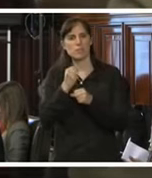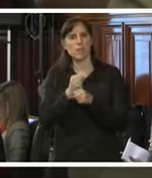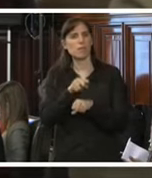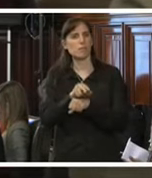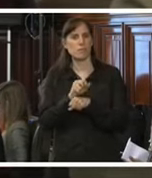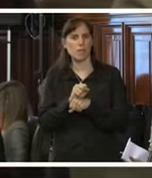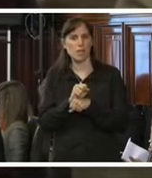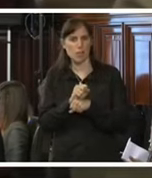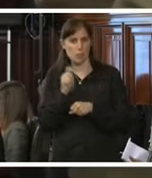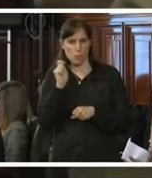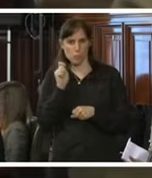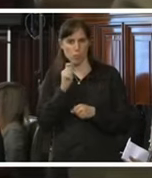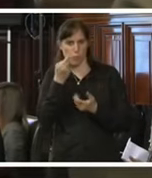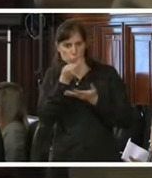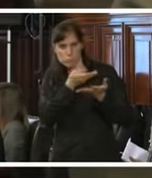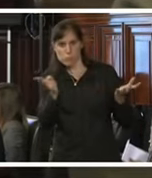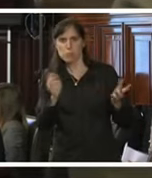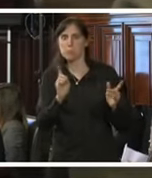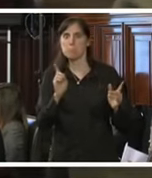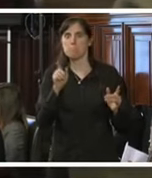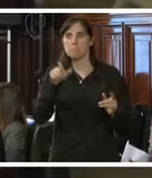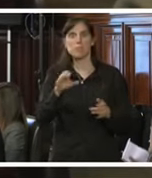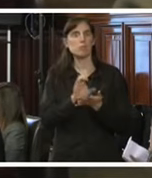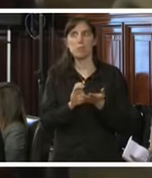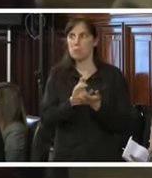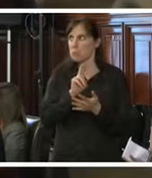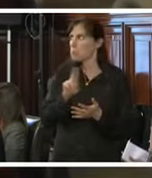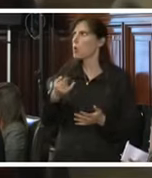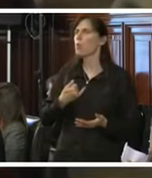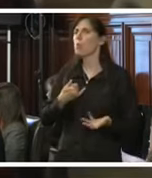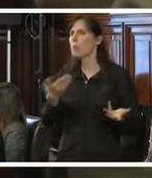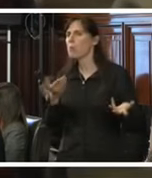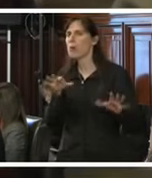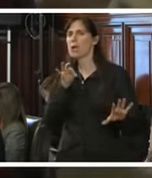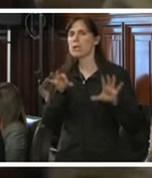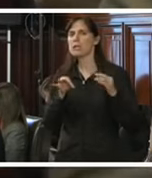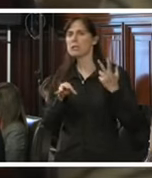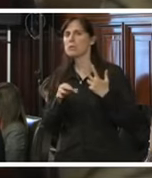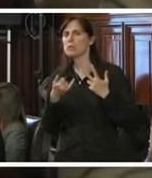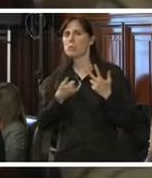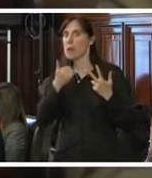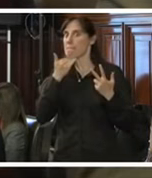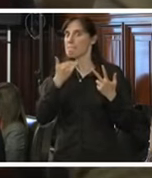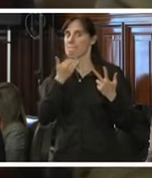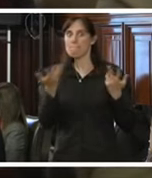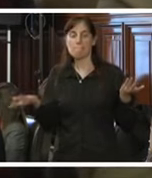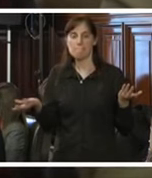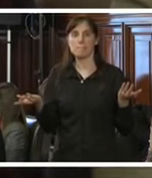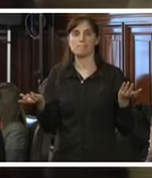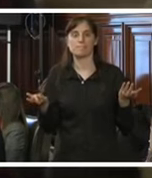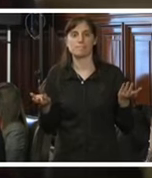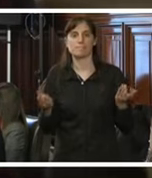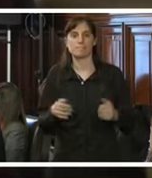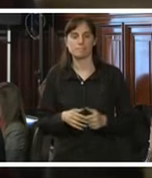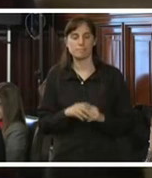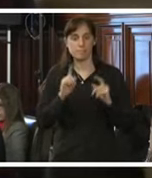lo fueron, imposibilitando a la ciudadanía conocer el voto de cada integrante del Consejo. En Paraguay,